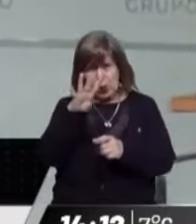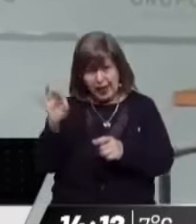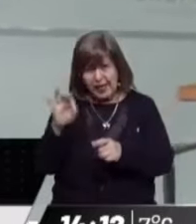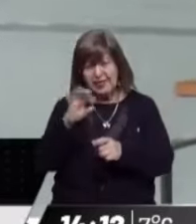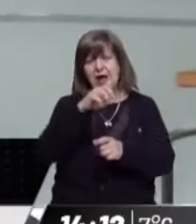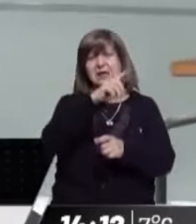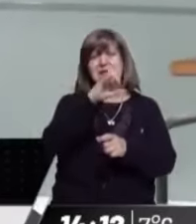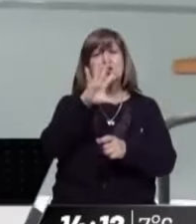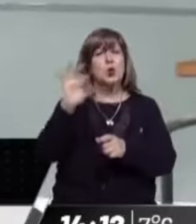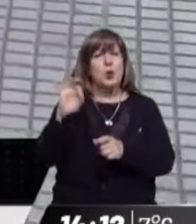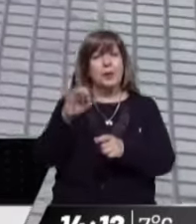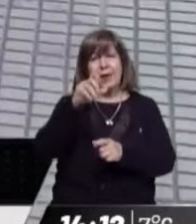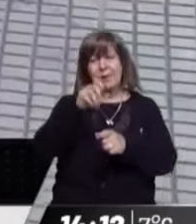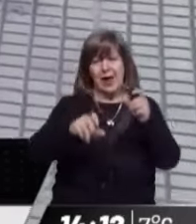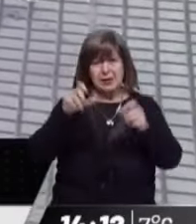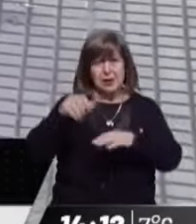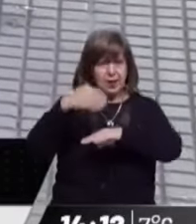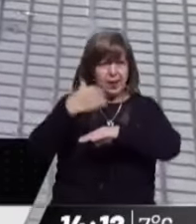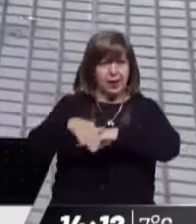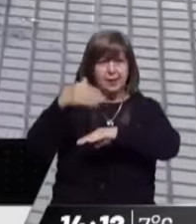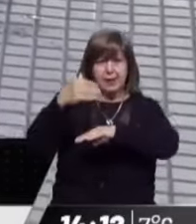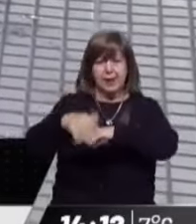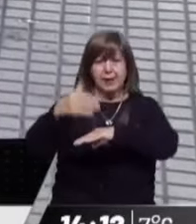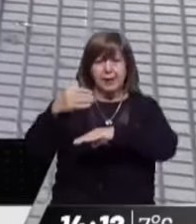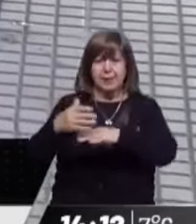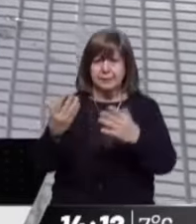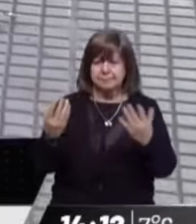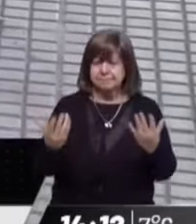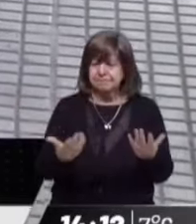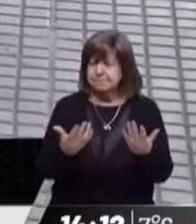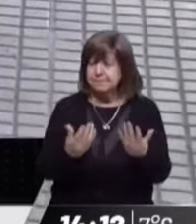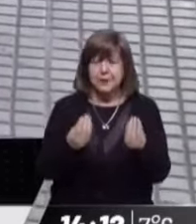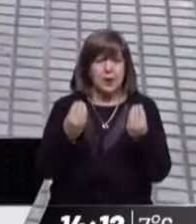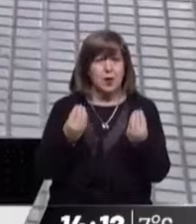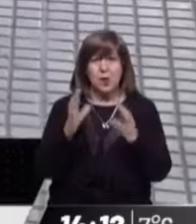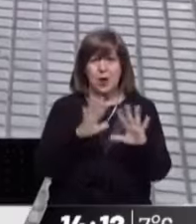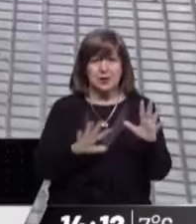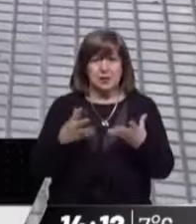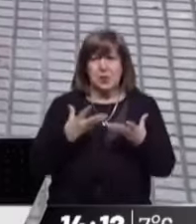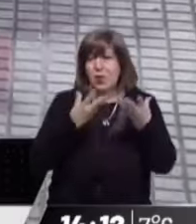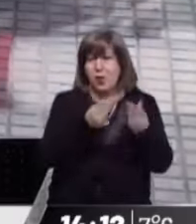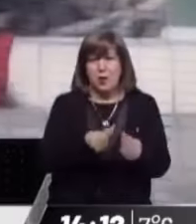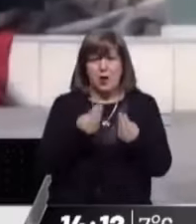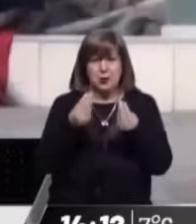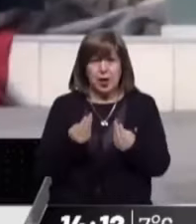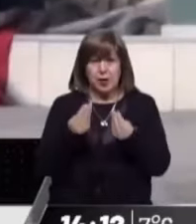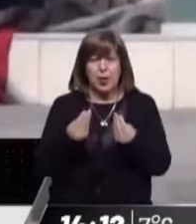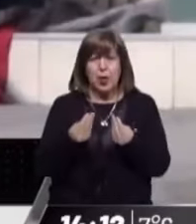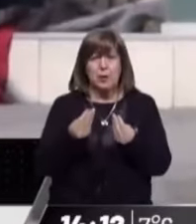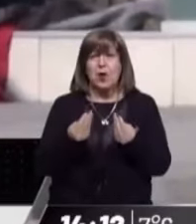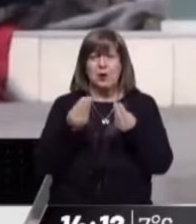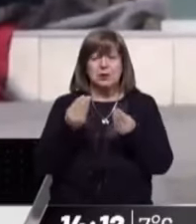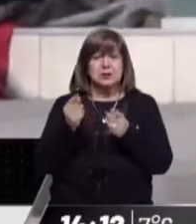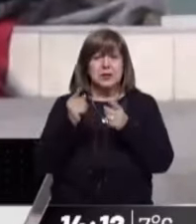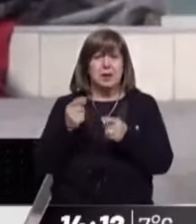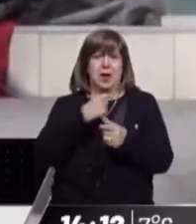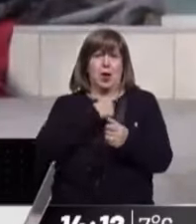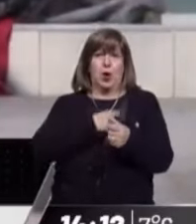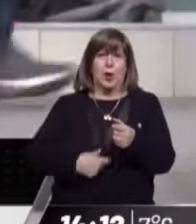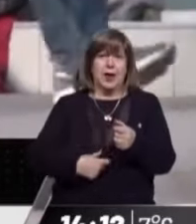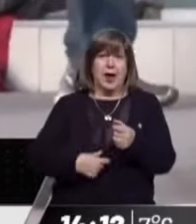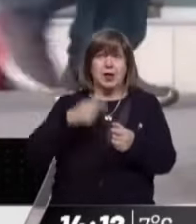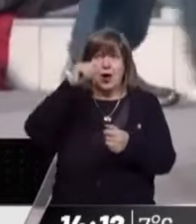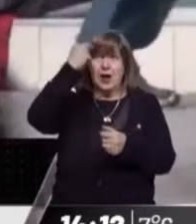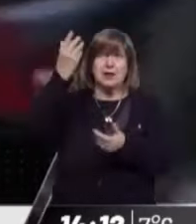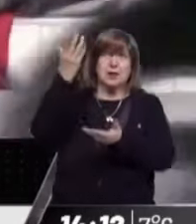situación de calle y y de ahí la iniciativa de eh de también involucrar en esto al al gobierno